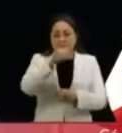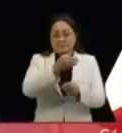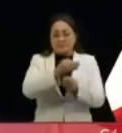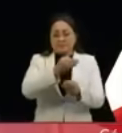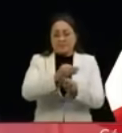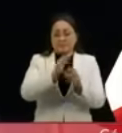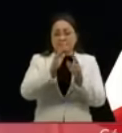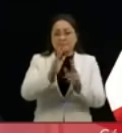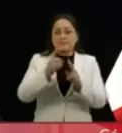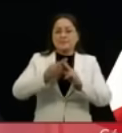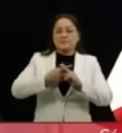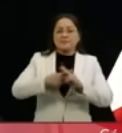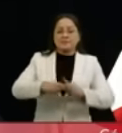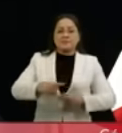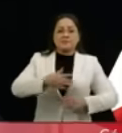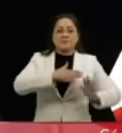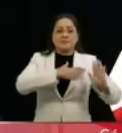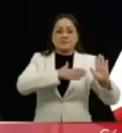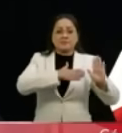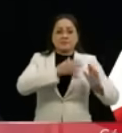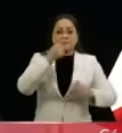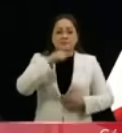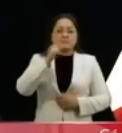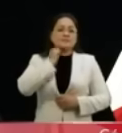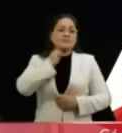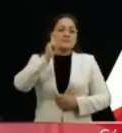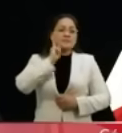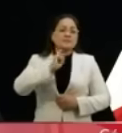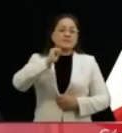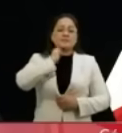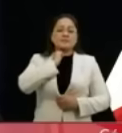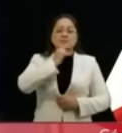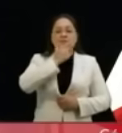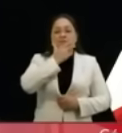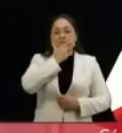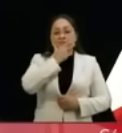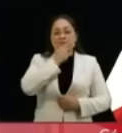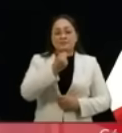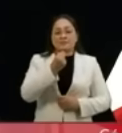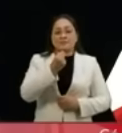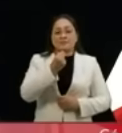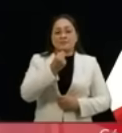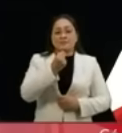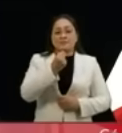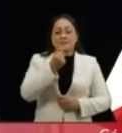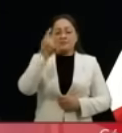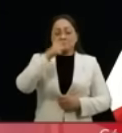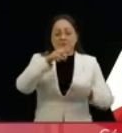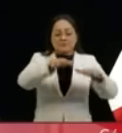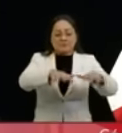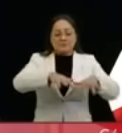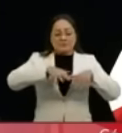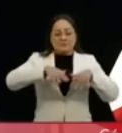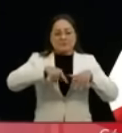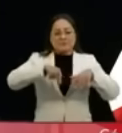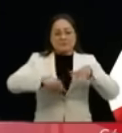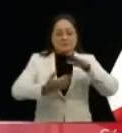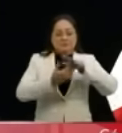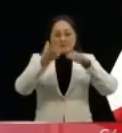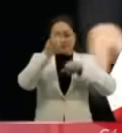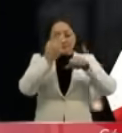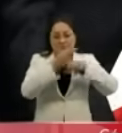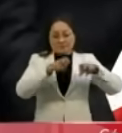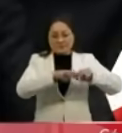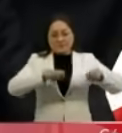la respectiva toma de protesta a las senadores y senadores que han sido electos para integrar la mesa